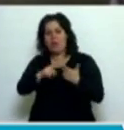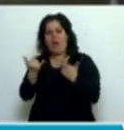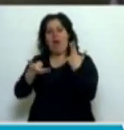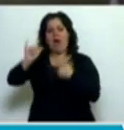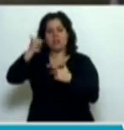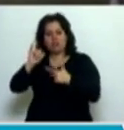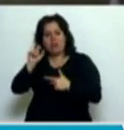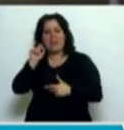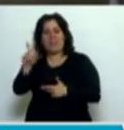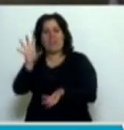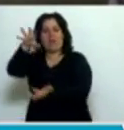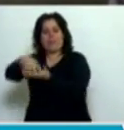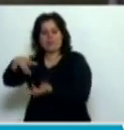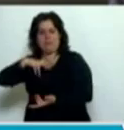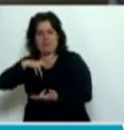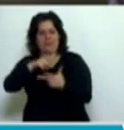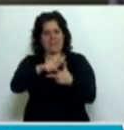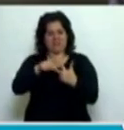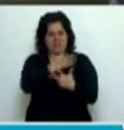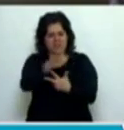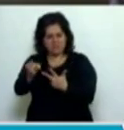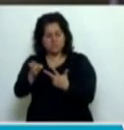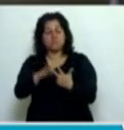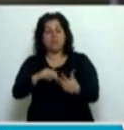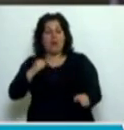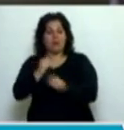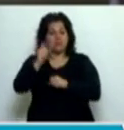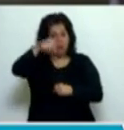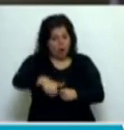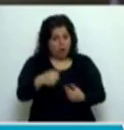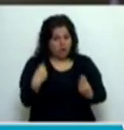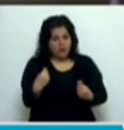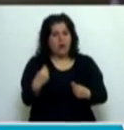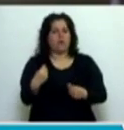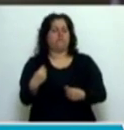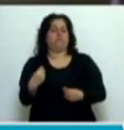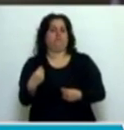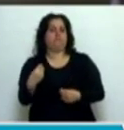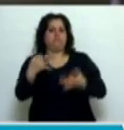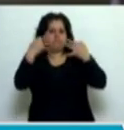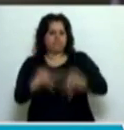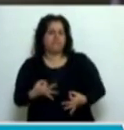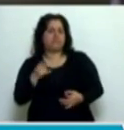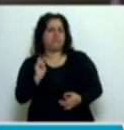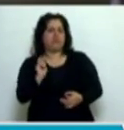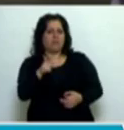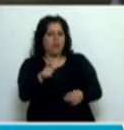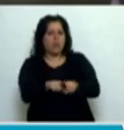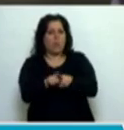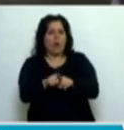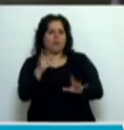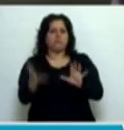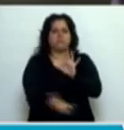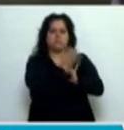empresas privadas. Hasta ahora, la concepción era concebir estos